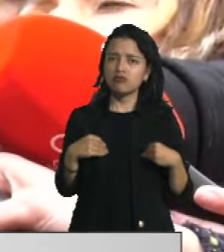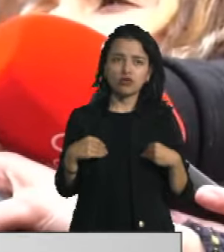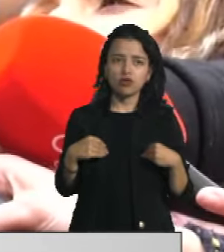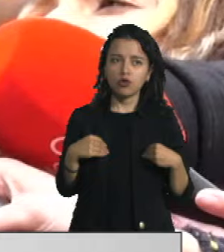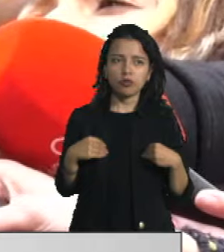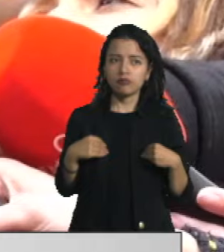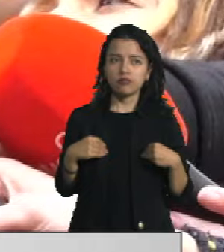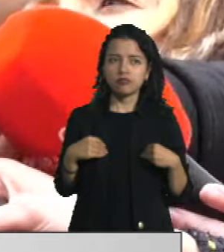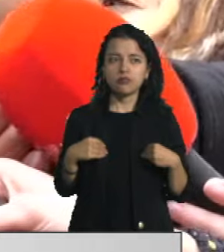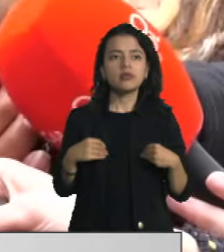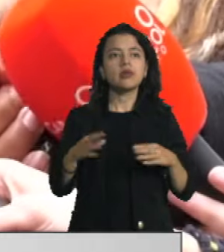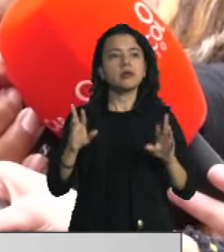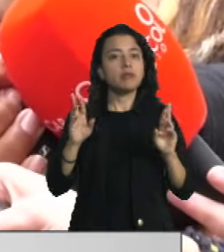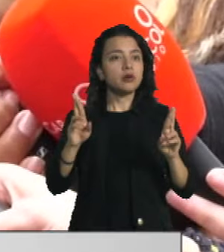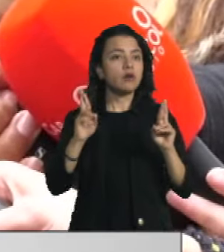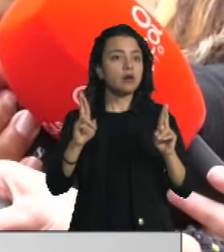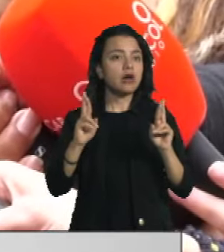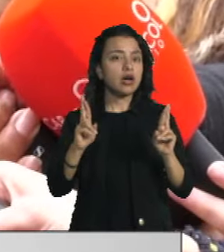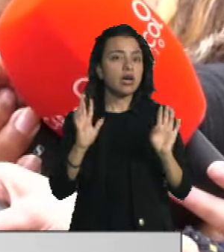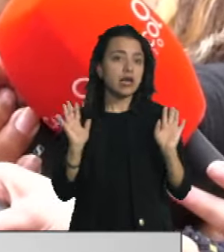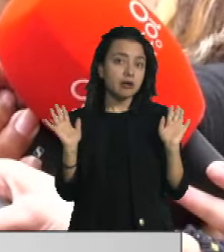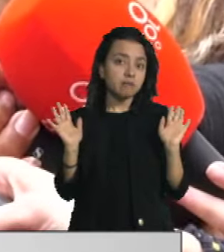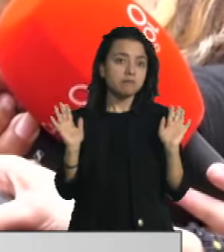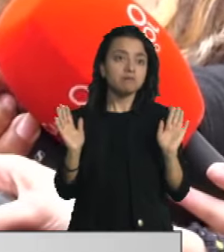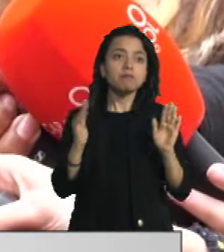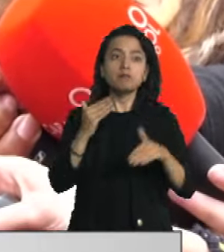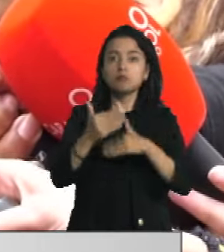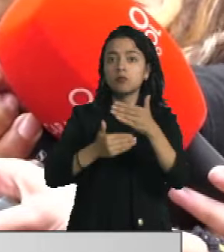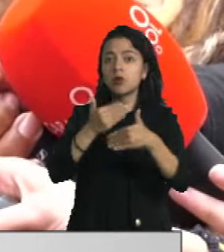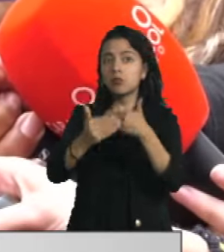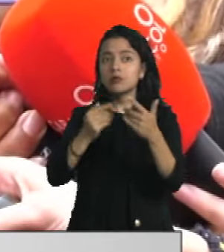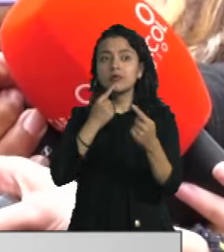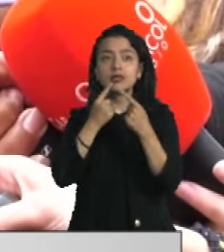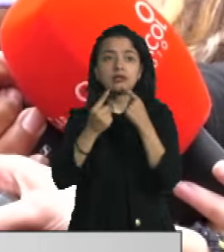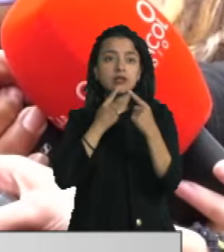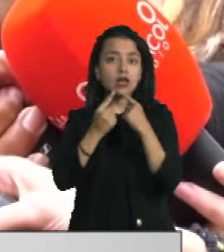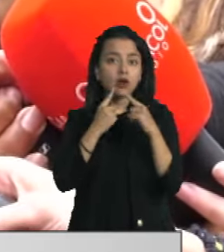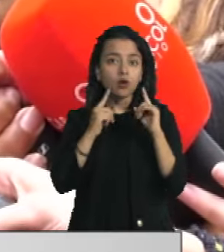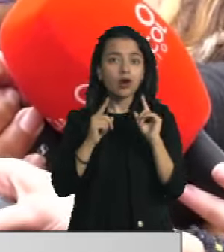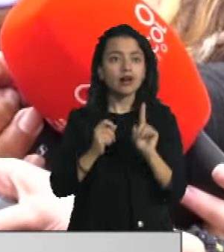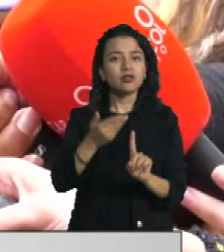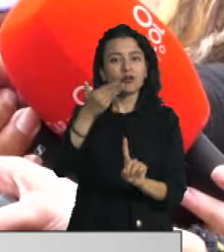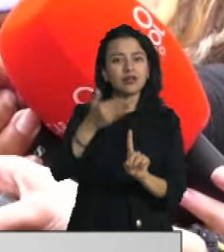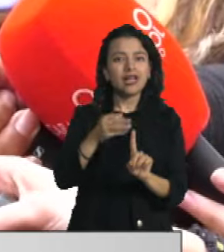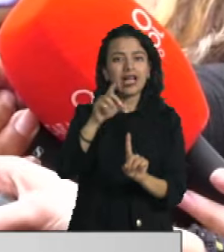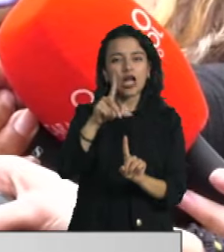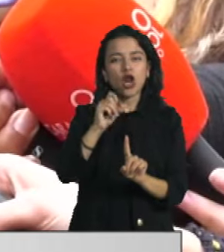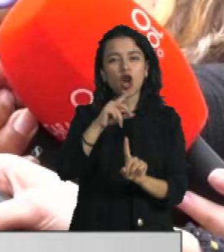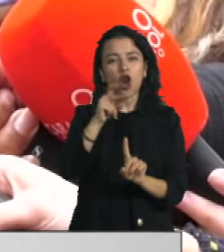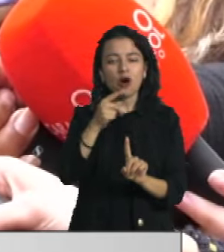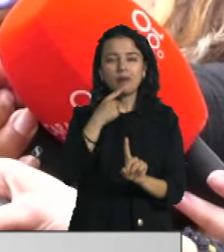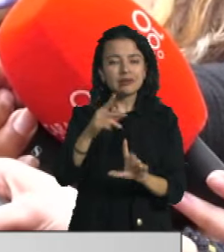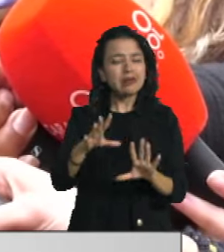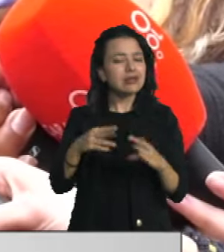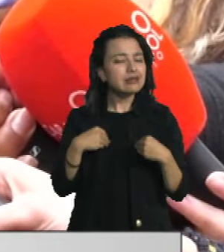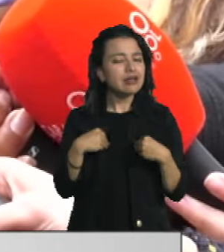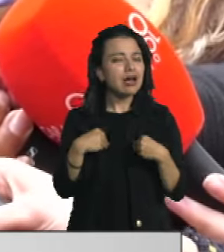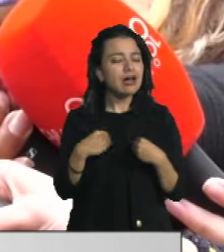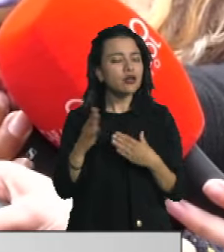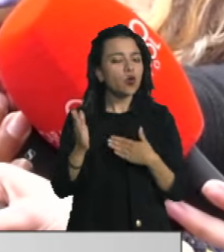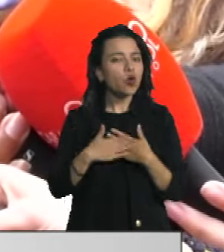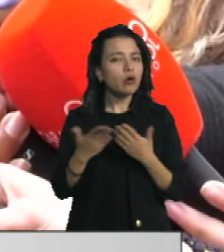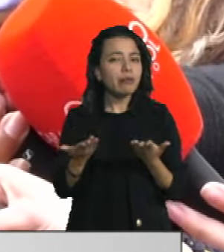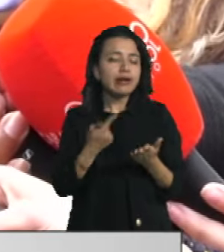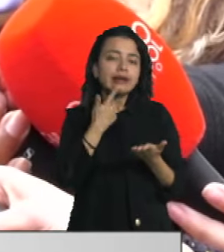estas primeras diligencias podamos concretar pues una negociación en la que el señor López no solamente aceptará su responsabilidad,